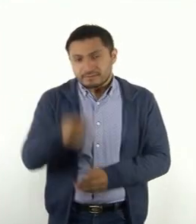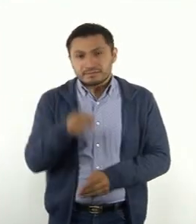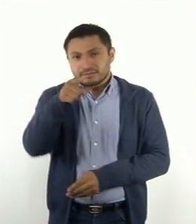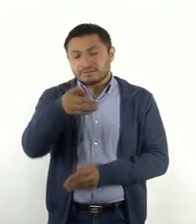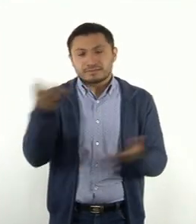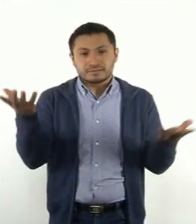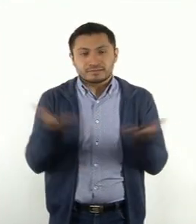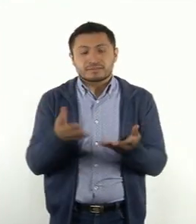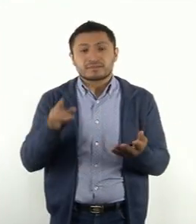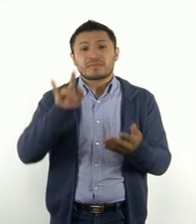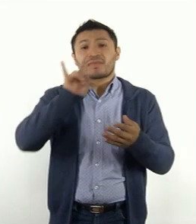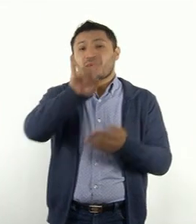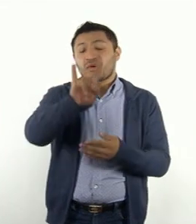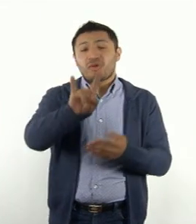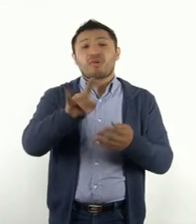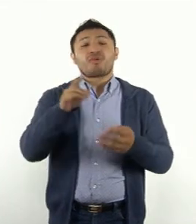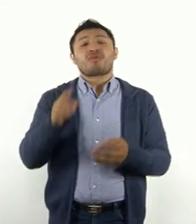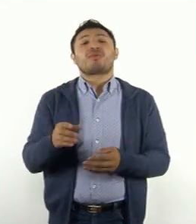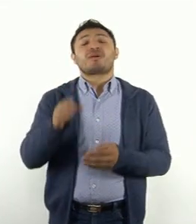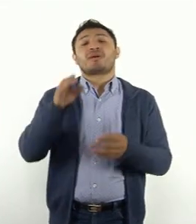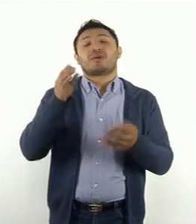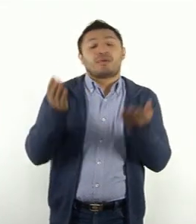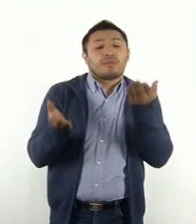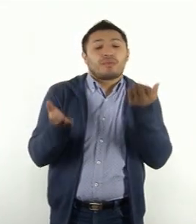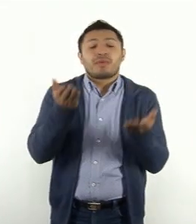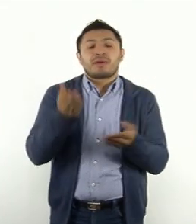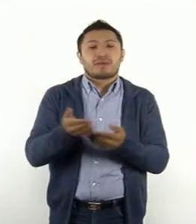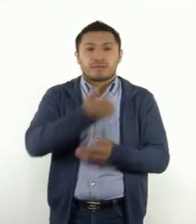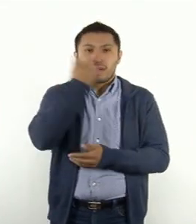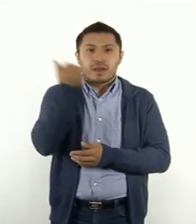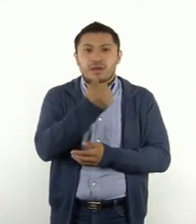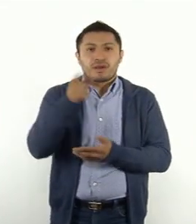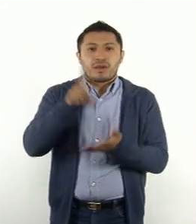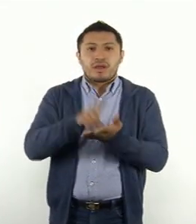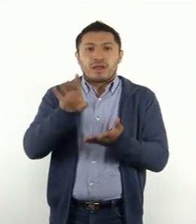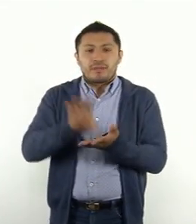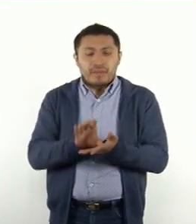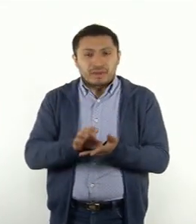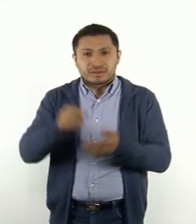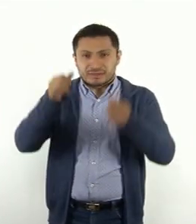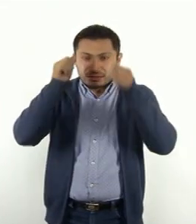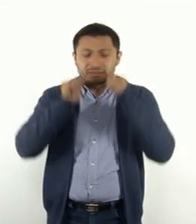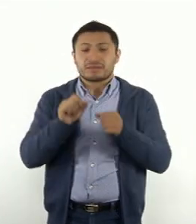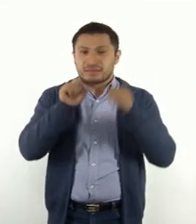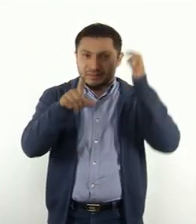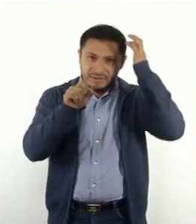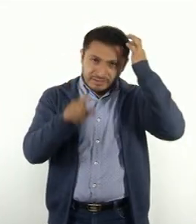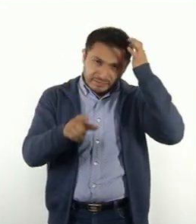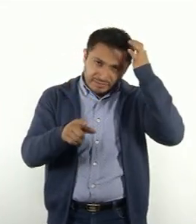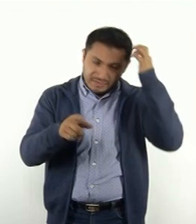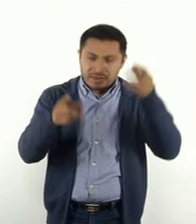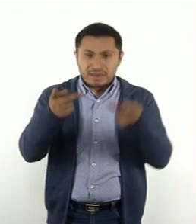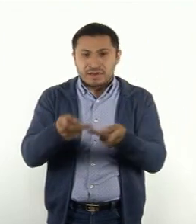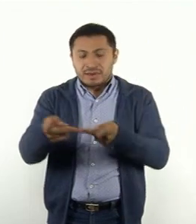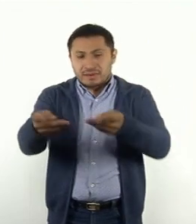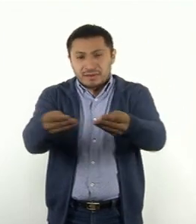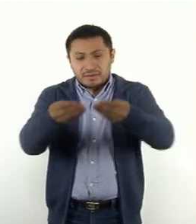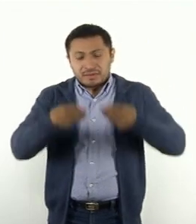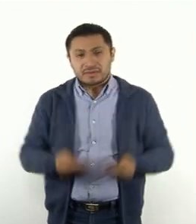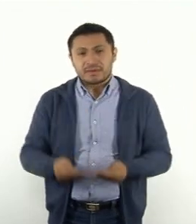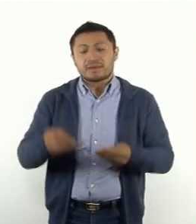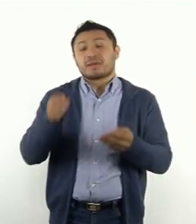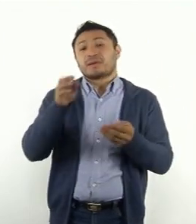comparativo. Alumnas y alumnos con discapacidad visual, también alisten su material, regleta, punzón y hojas